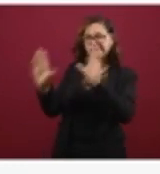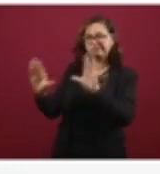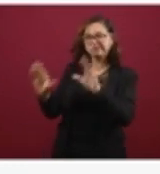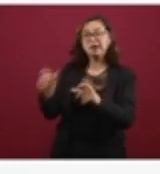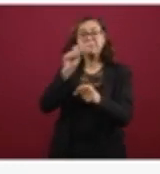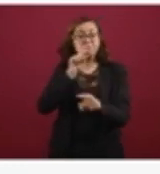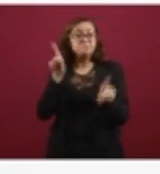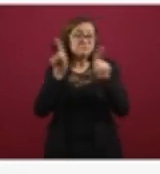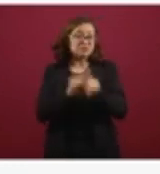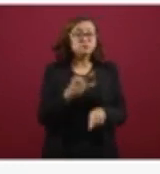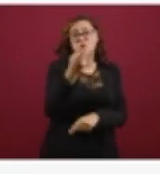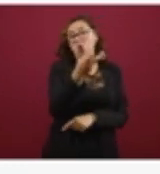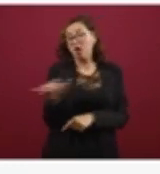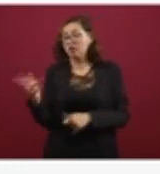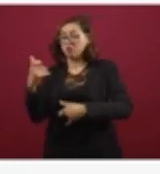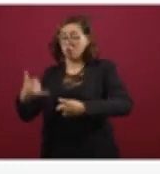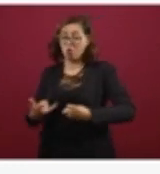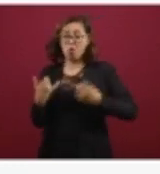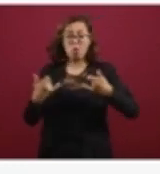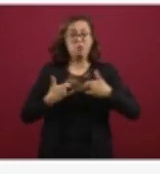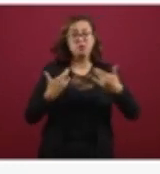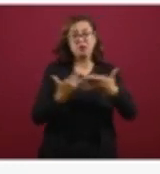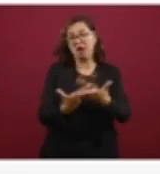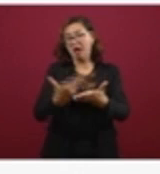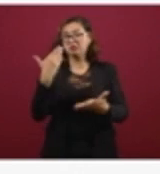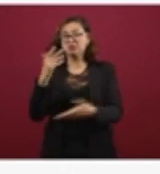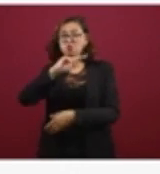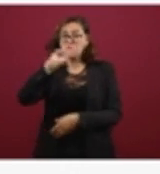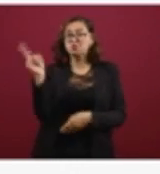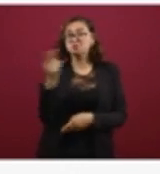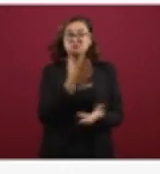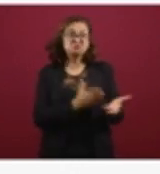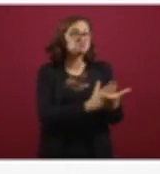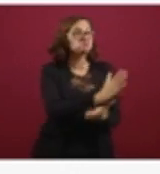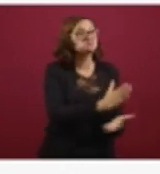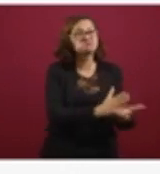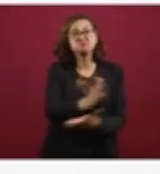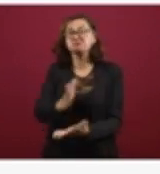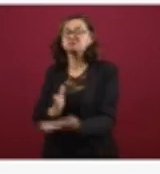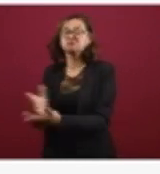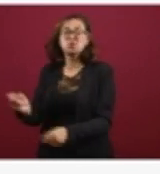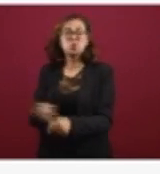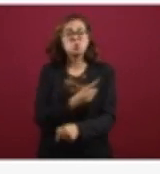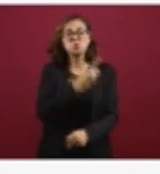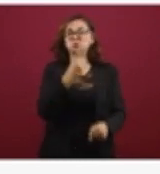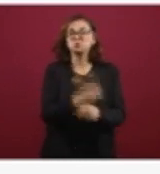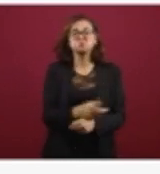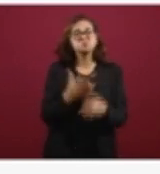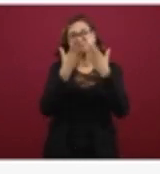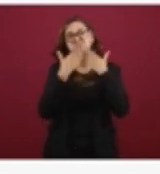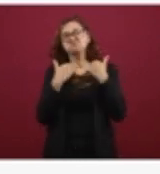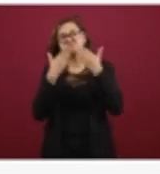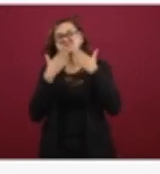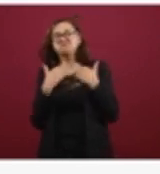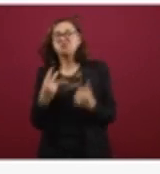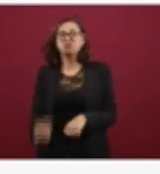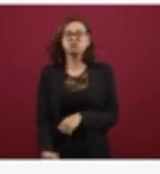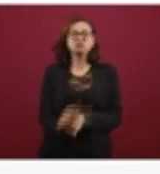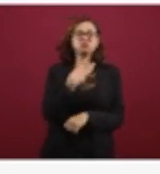nunca tuvieron la oportunidad de acceder a la educación superior por temas de movilidad o